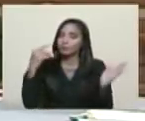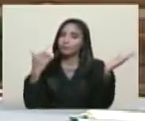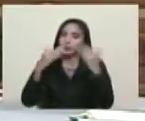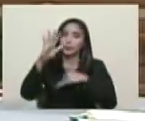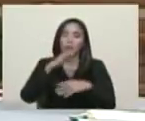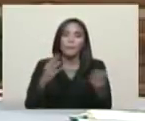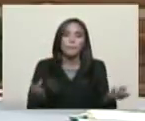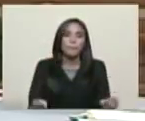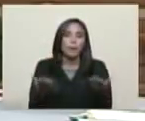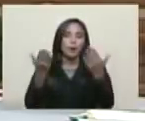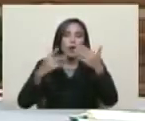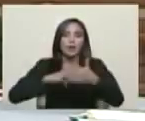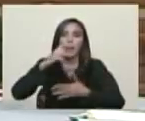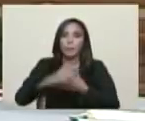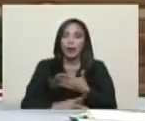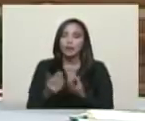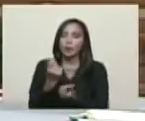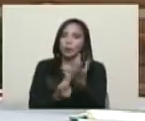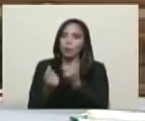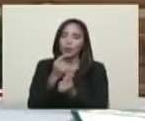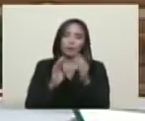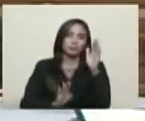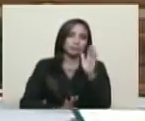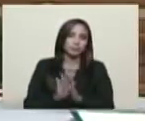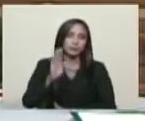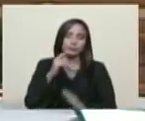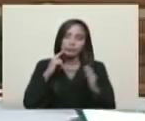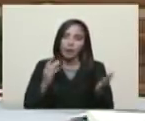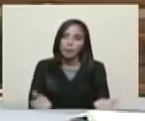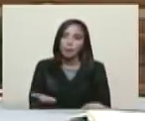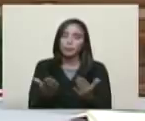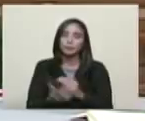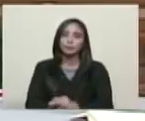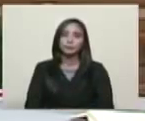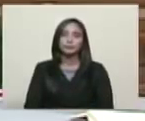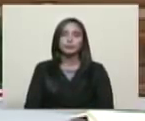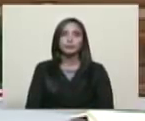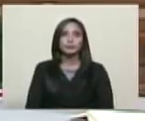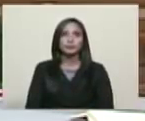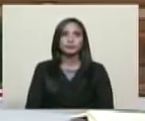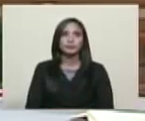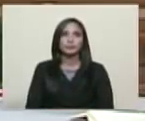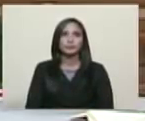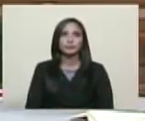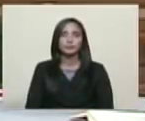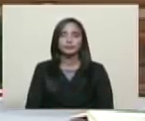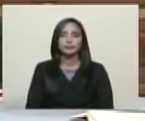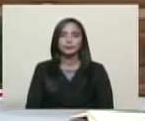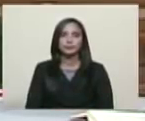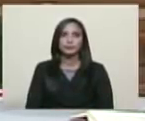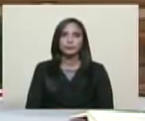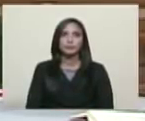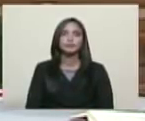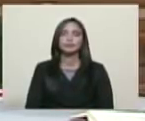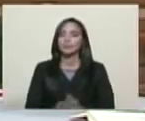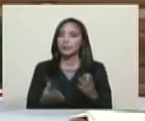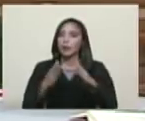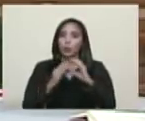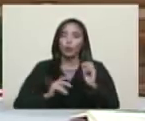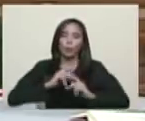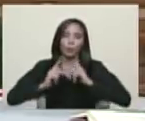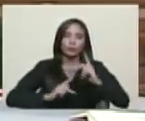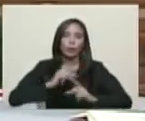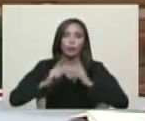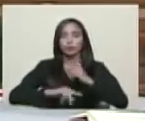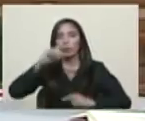económica bolivariana, en el marco del programa de recuperación económica, crecimiento y prosperidad. Y seguir avanzando en lo productivo.